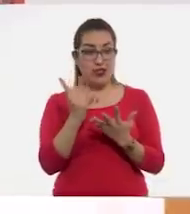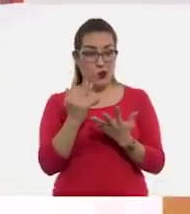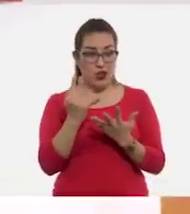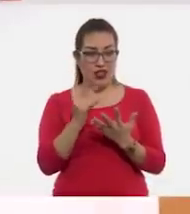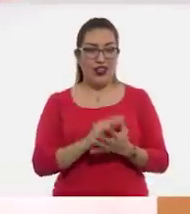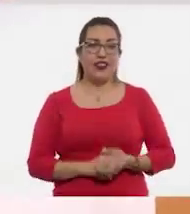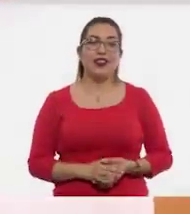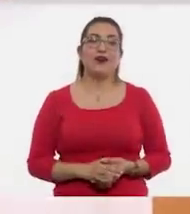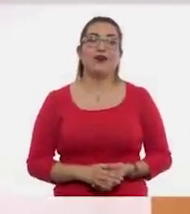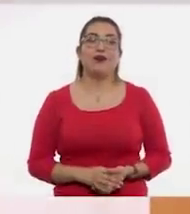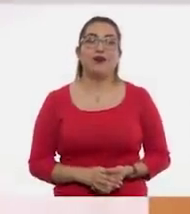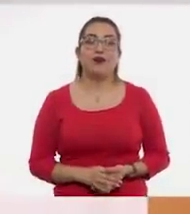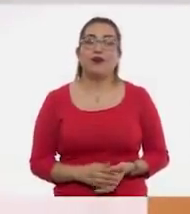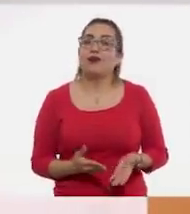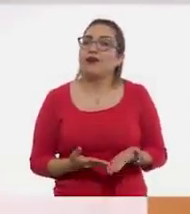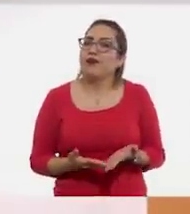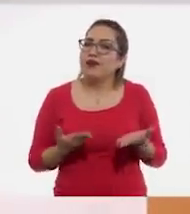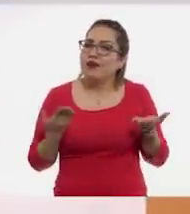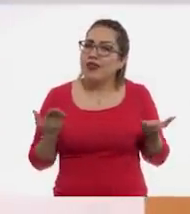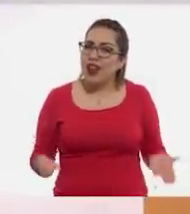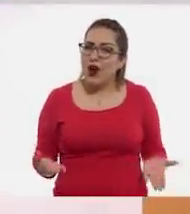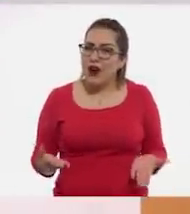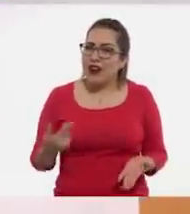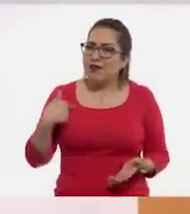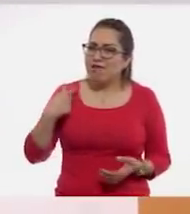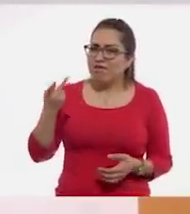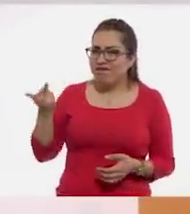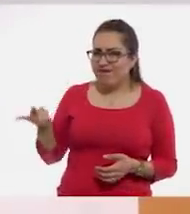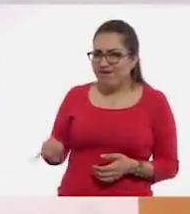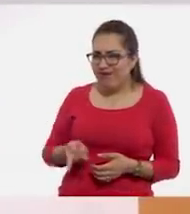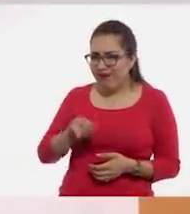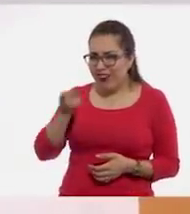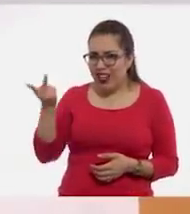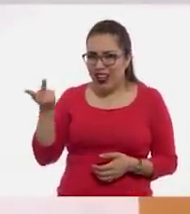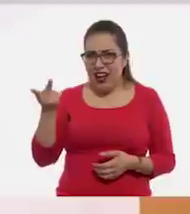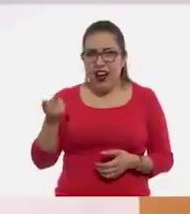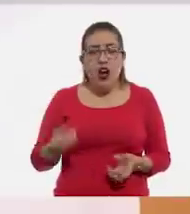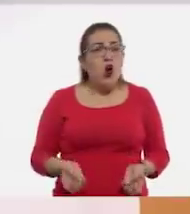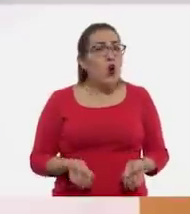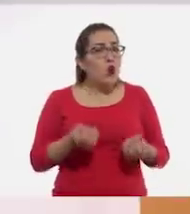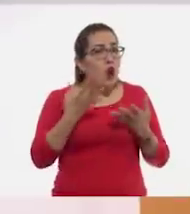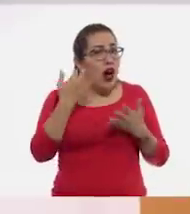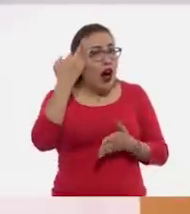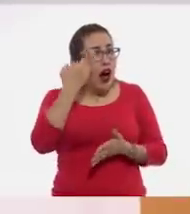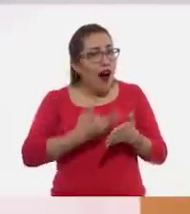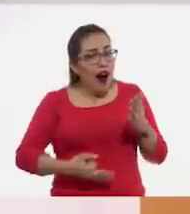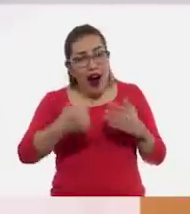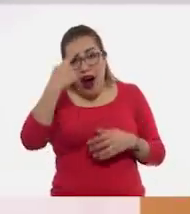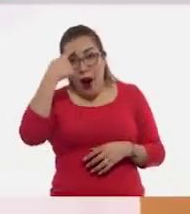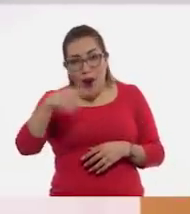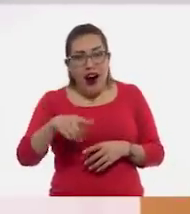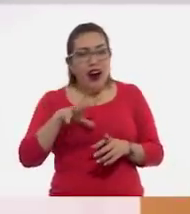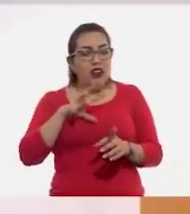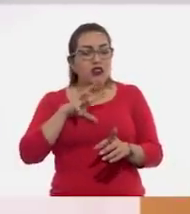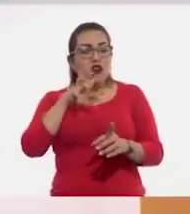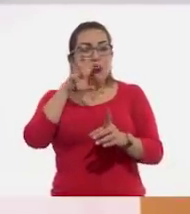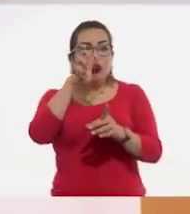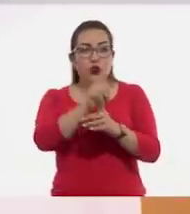bien. Ahora, Oscar, si yo te preguntara, ¿cuántas tiras más necesito para llegar al número 100?